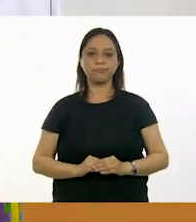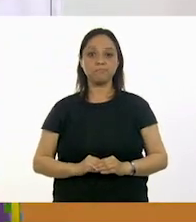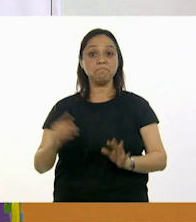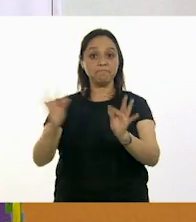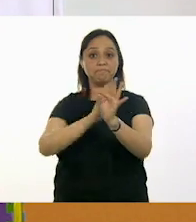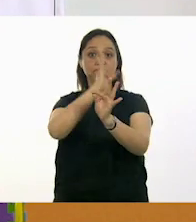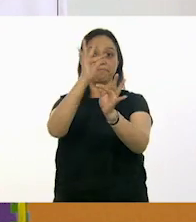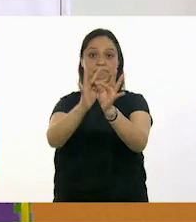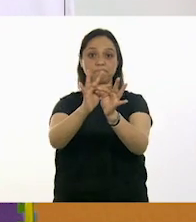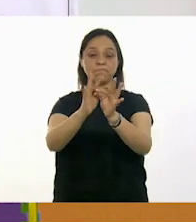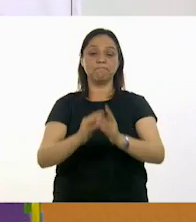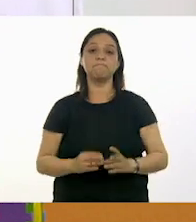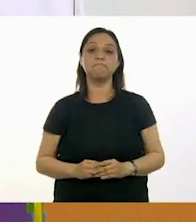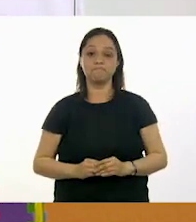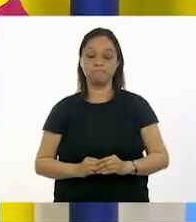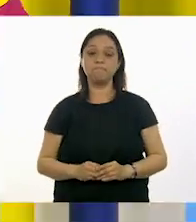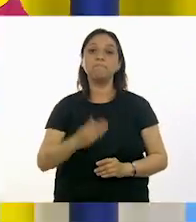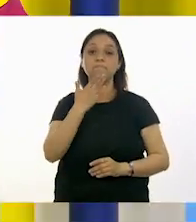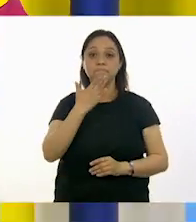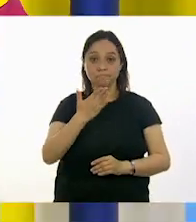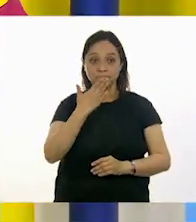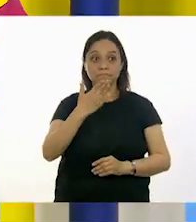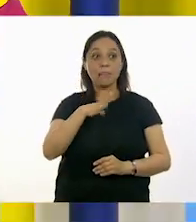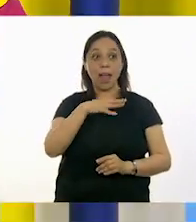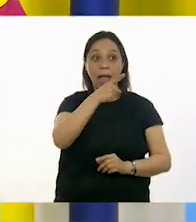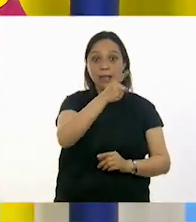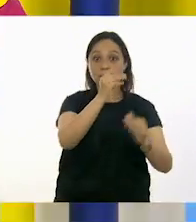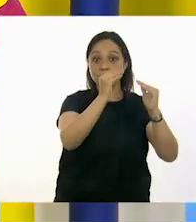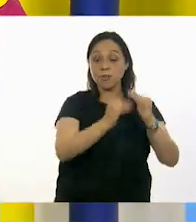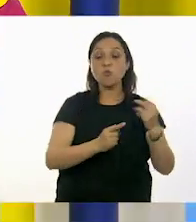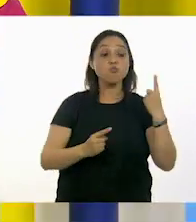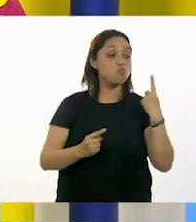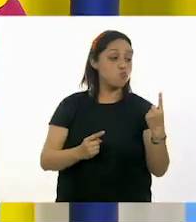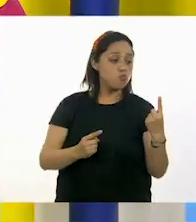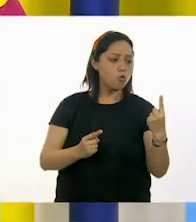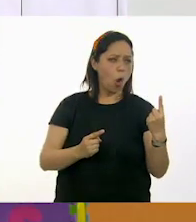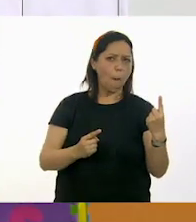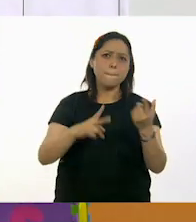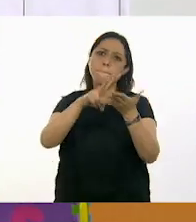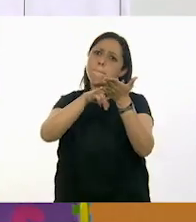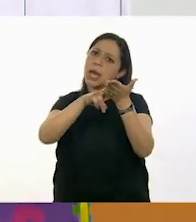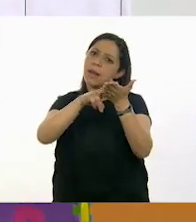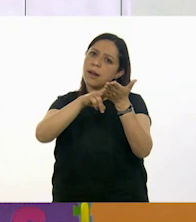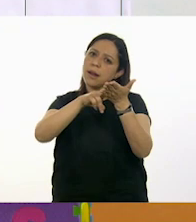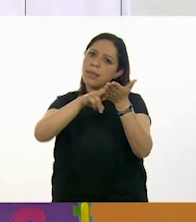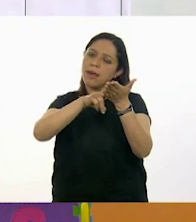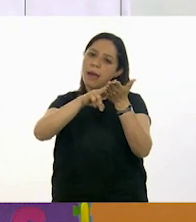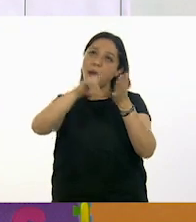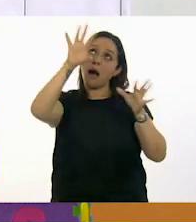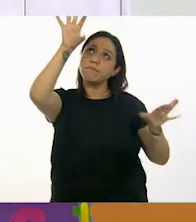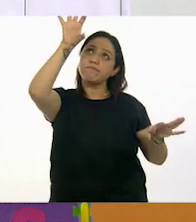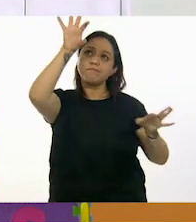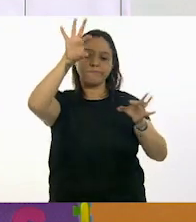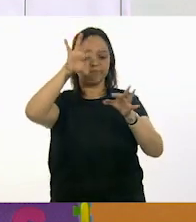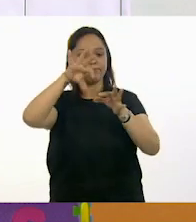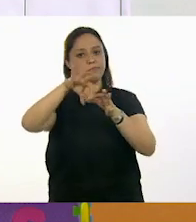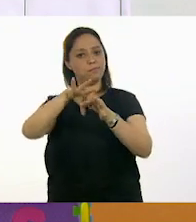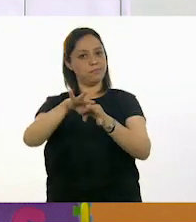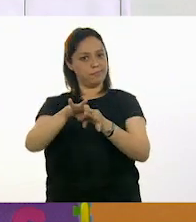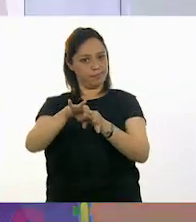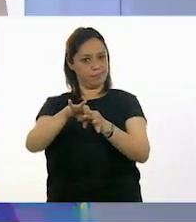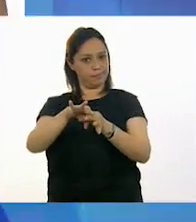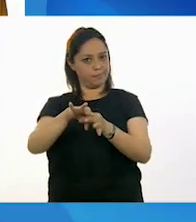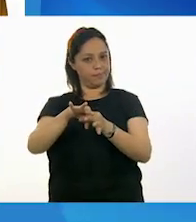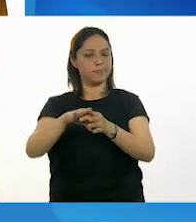¡Listo! Muy bien, ya tengo aquí el siguiente, el número 1 en verde. Fila del 1, columna